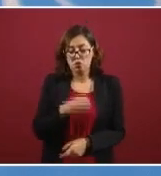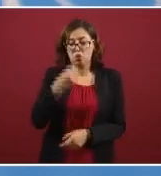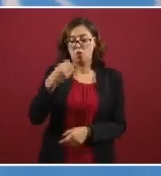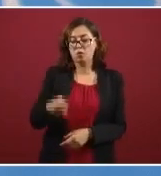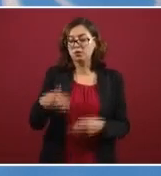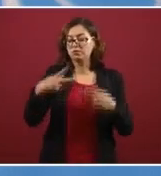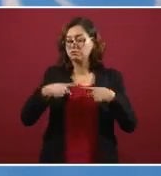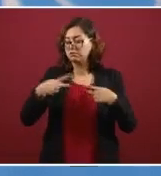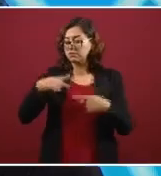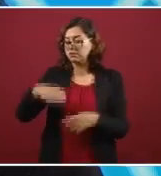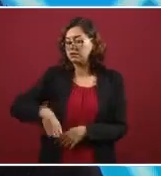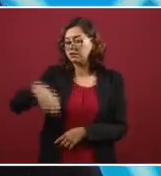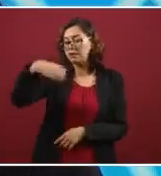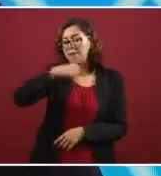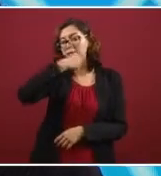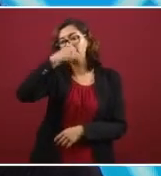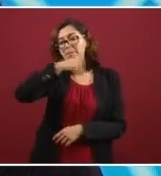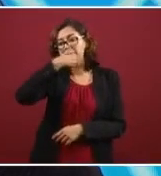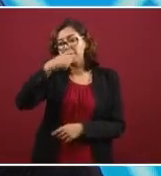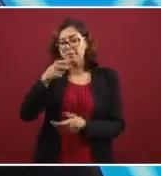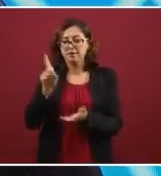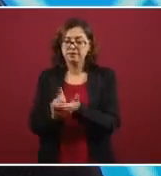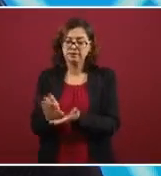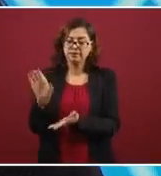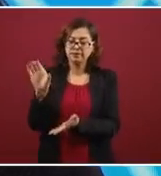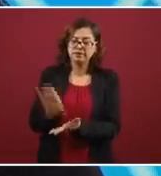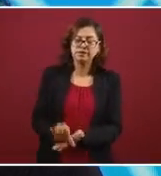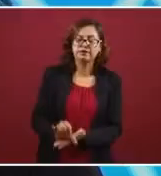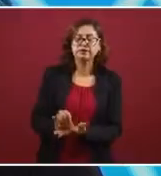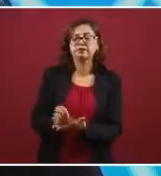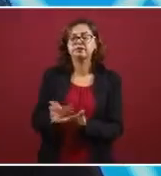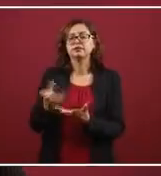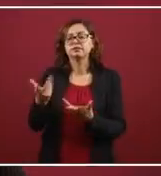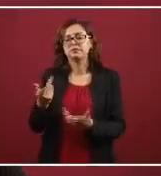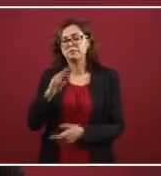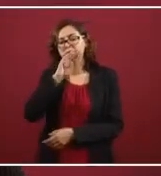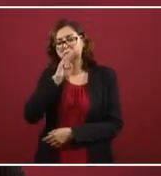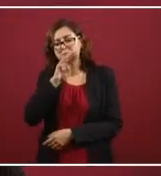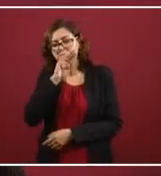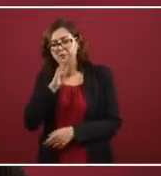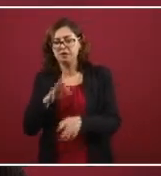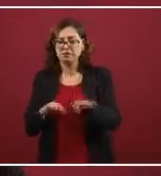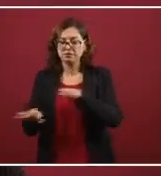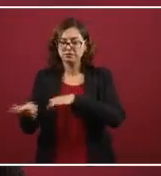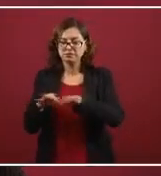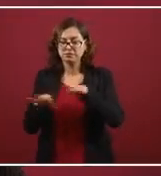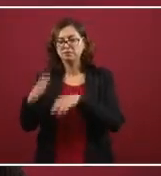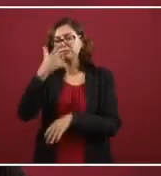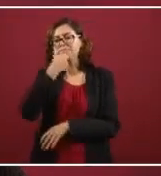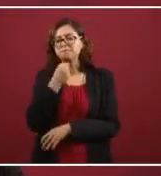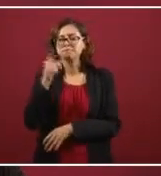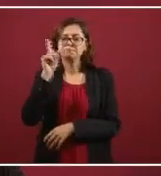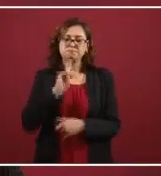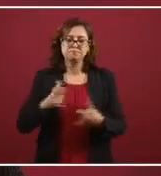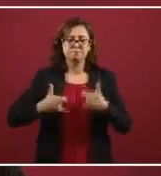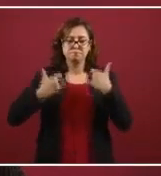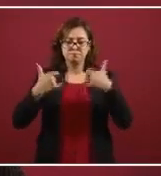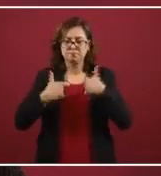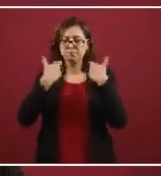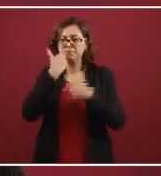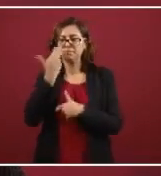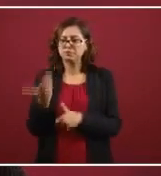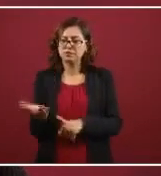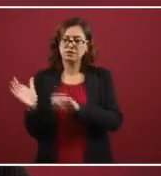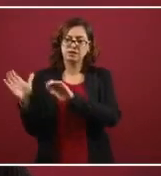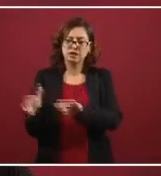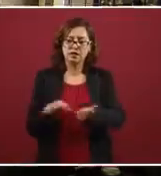adultas mayores, con las personas con alguna discapacidad, las madres que trabajan, las y los jóvenes que quieren incorporarse en